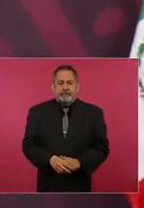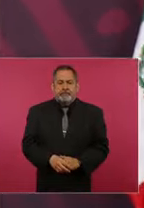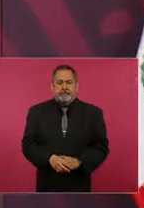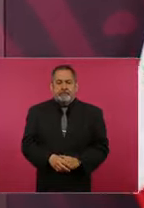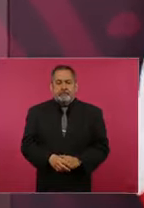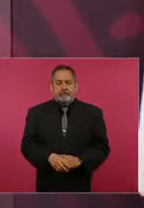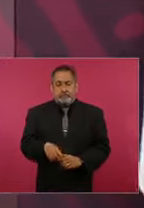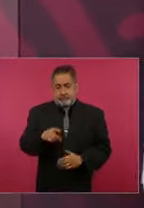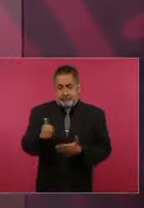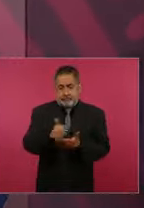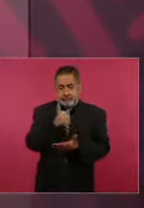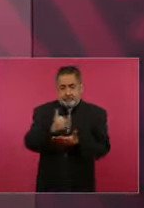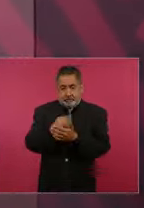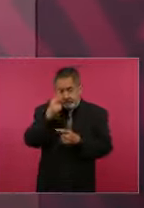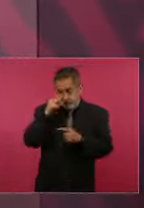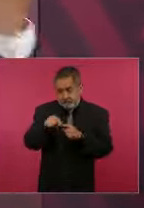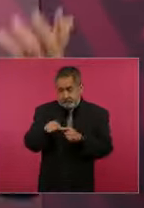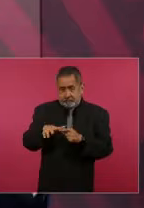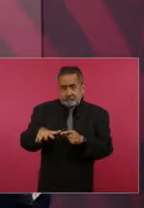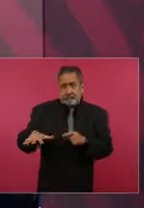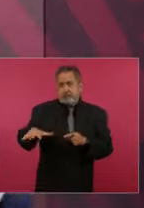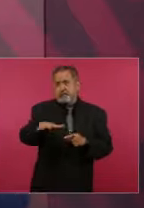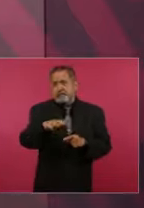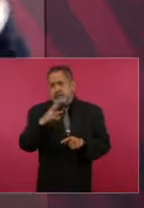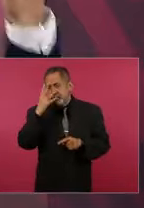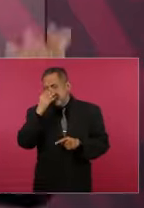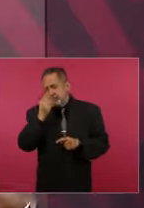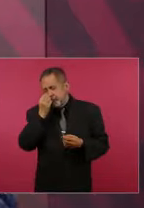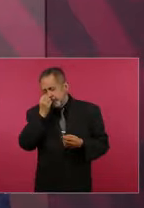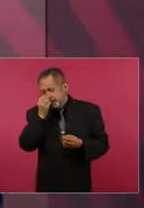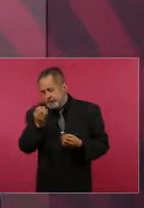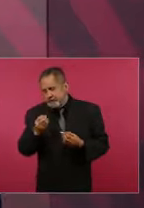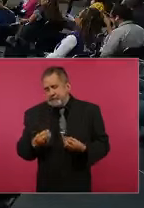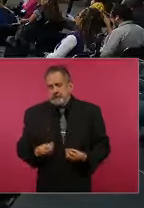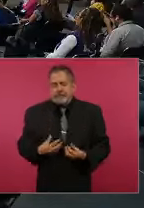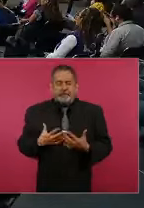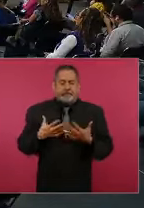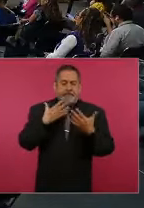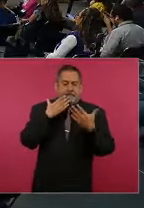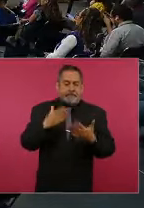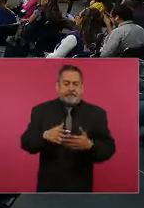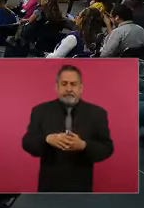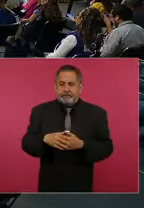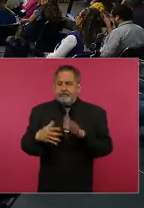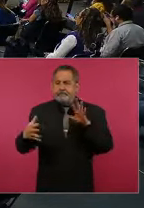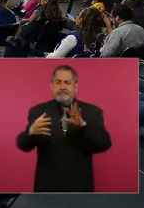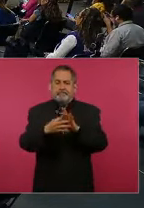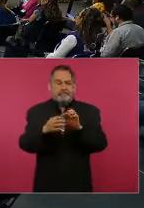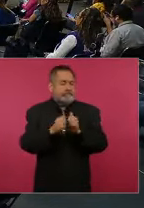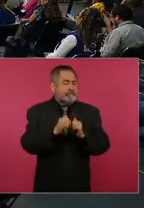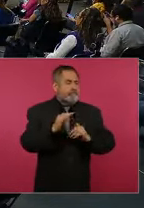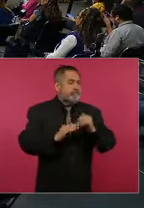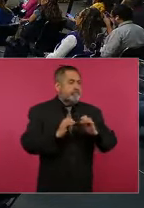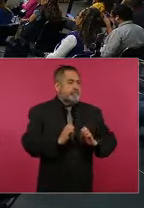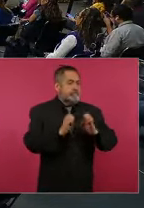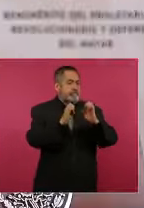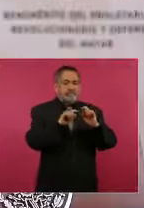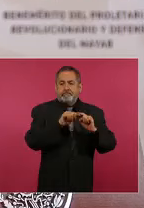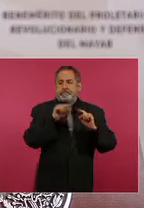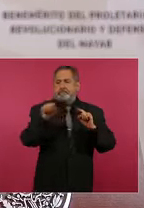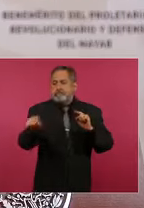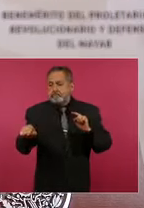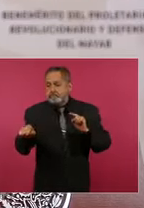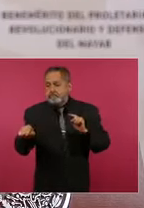parte de la ciudad es lo que le da la vida al urbano, porque es donde se recargan